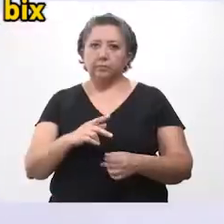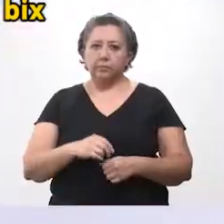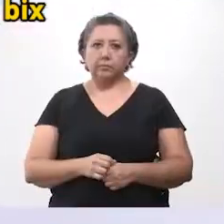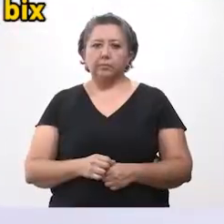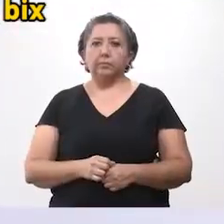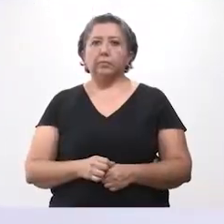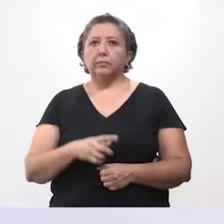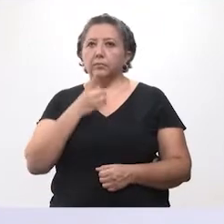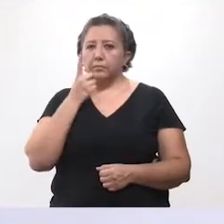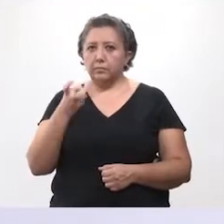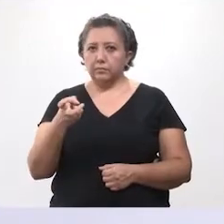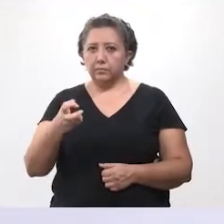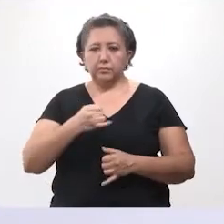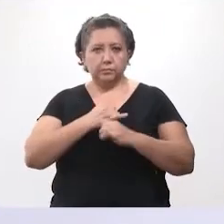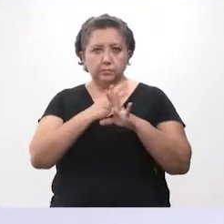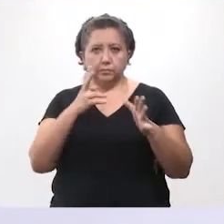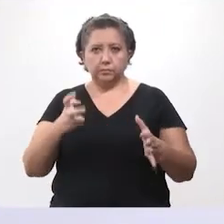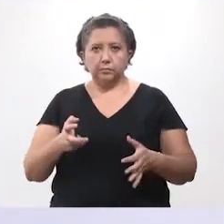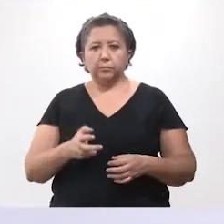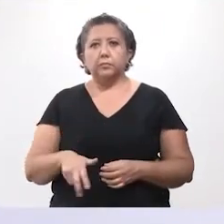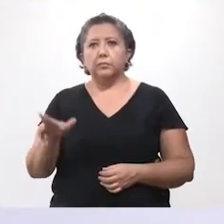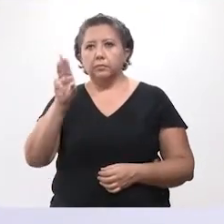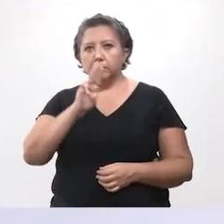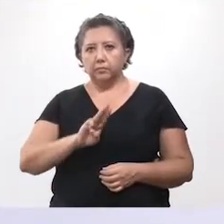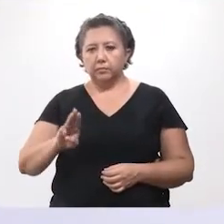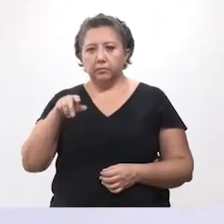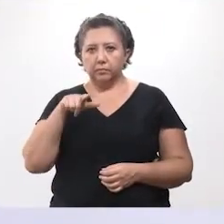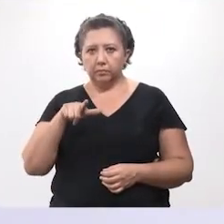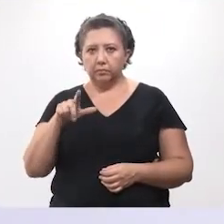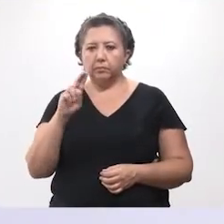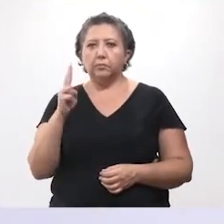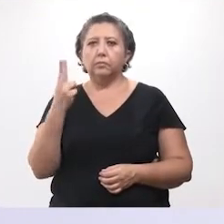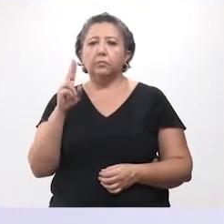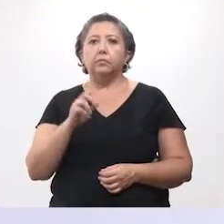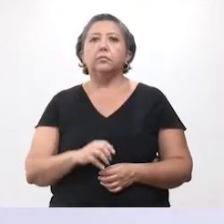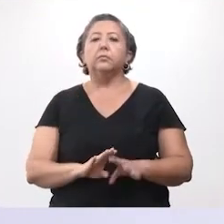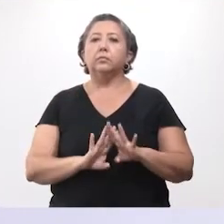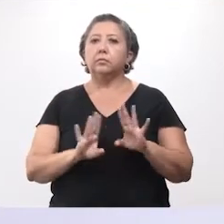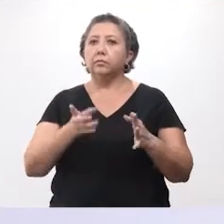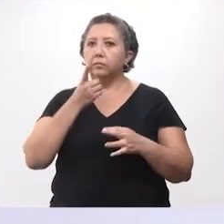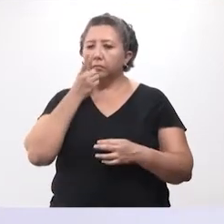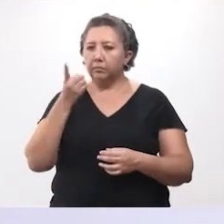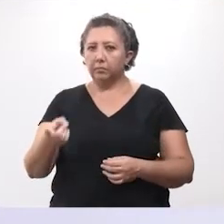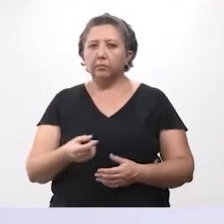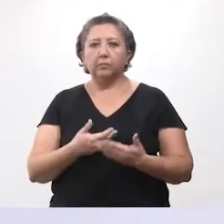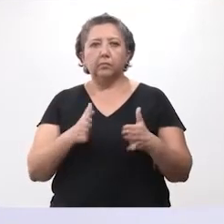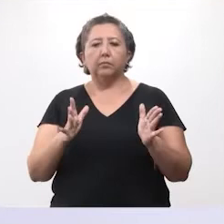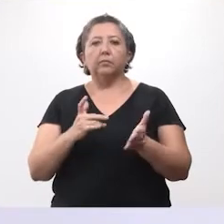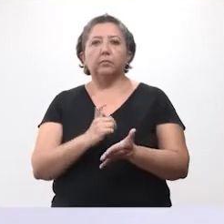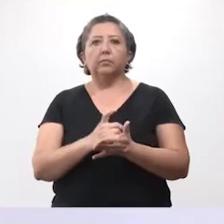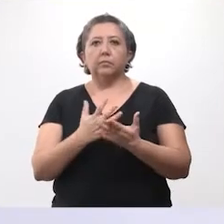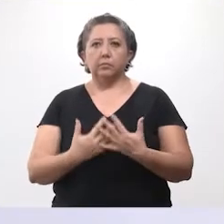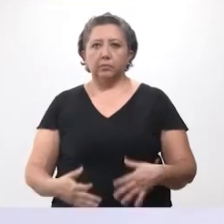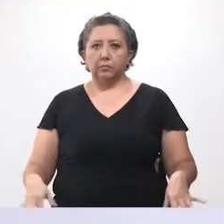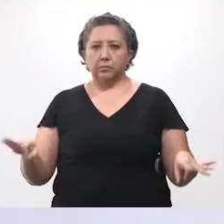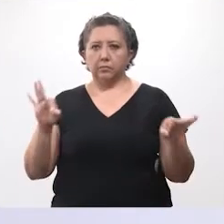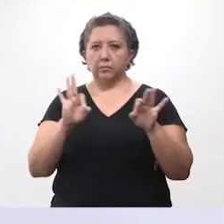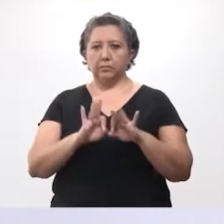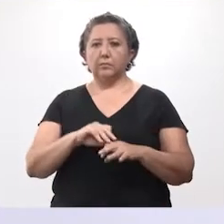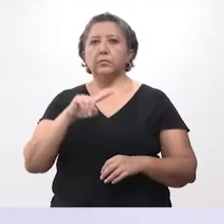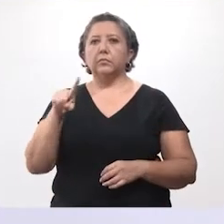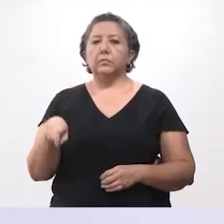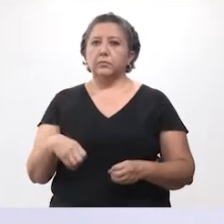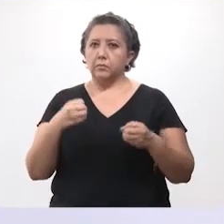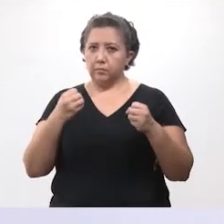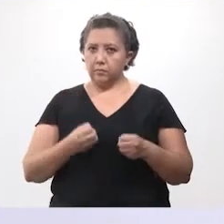Gracias, licenciada. Este es el parte médico de este miércoles 17 de noviembre. Como se ha señalado, en la reapertura económica, los datos